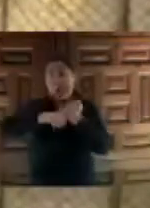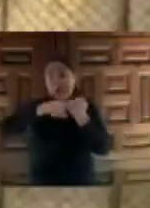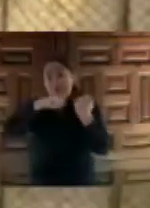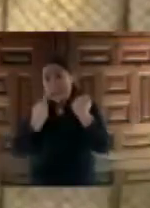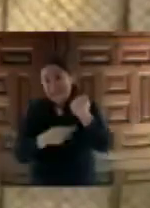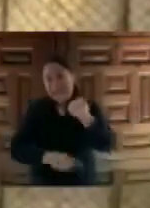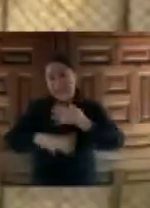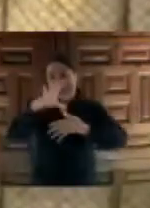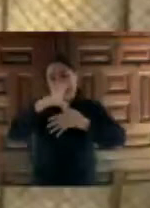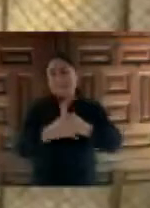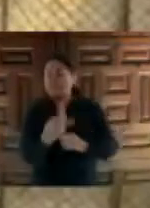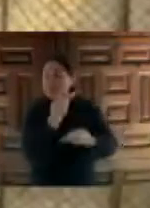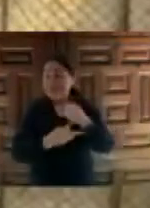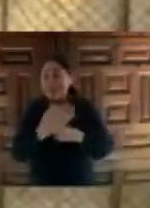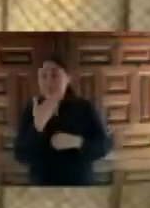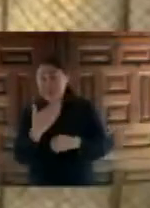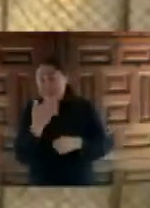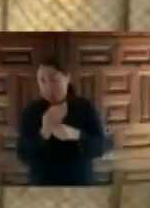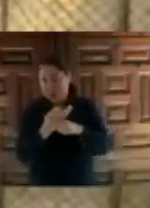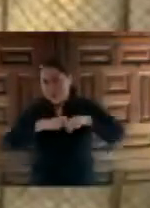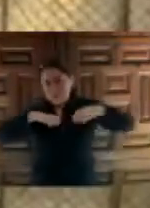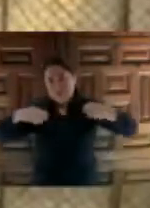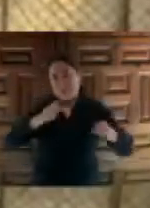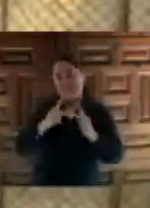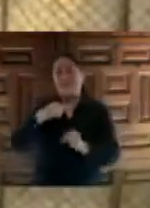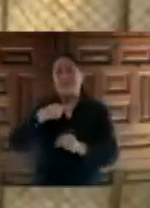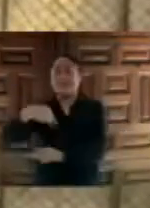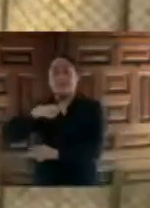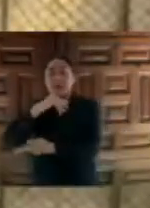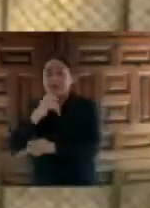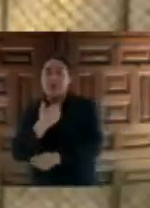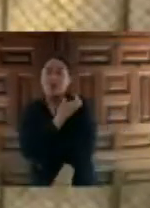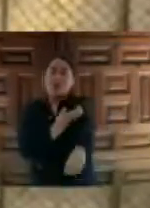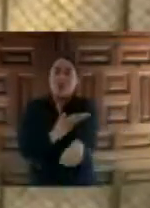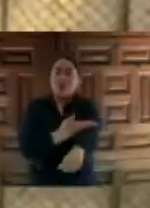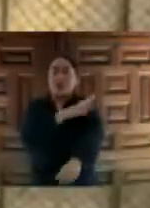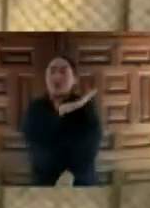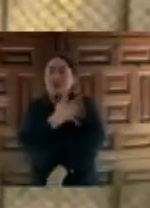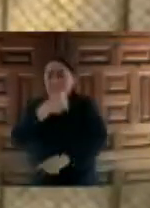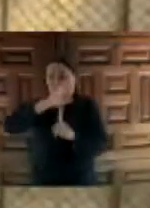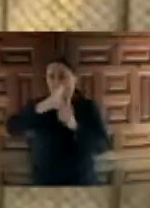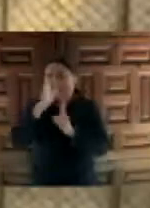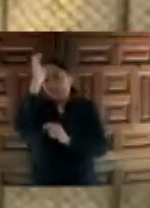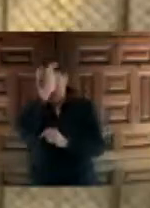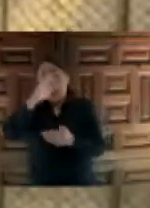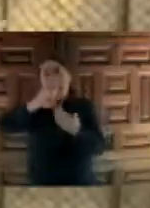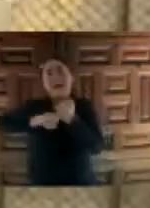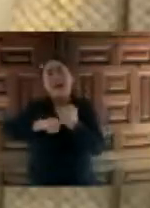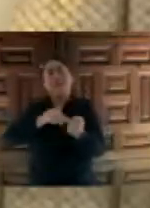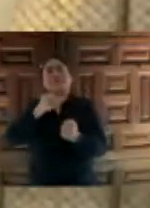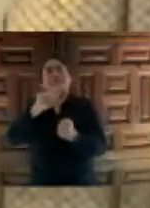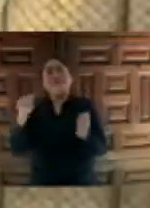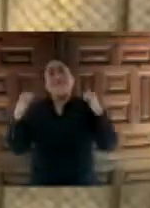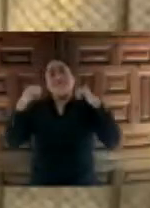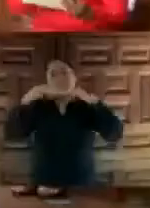pues bienvenidos a esta conversación. Soy Marta Vergara Fregoso, coordinadora general del Comité Científico del 16º Congreso